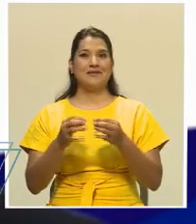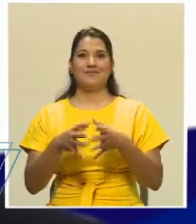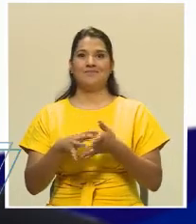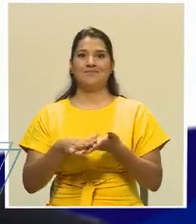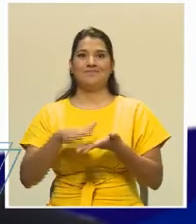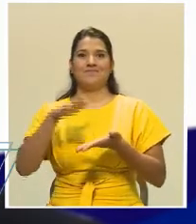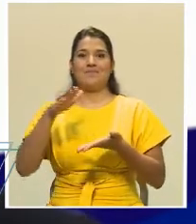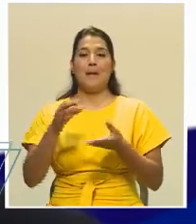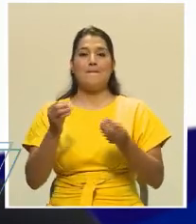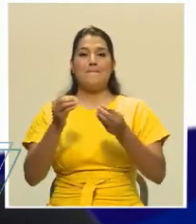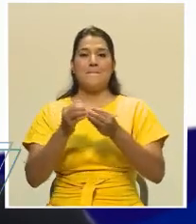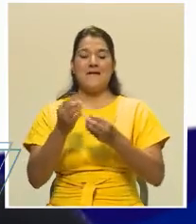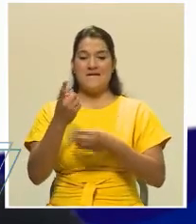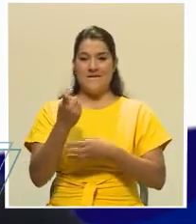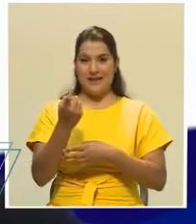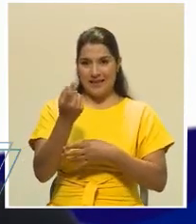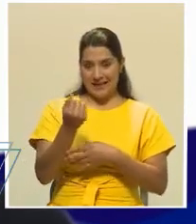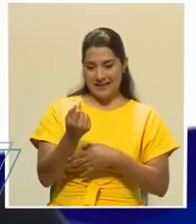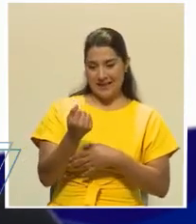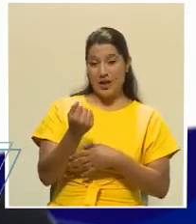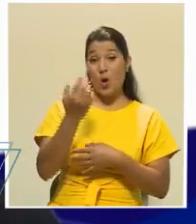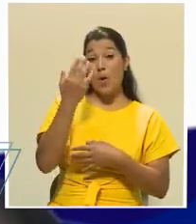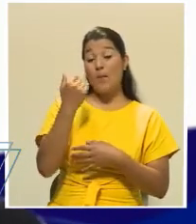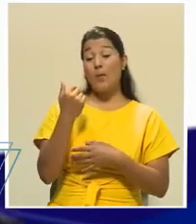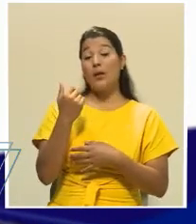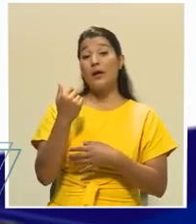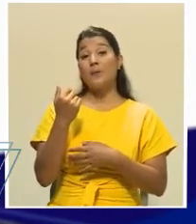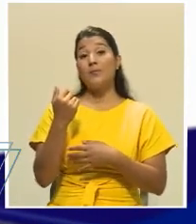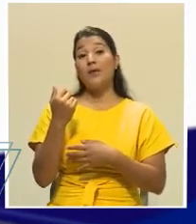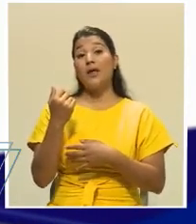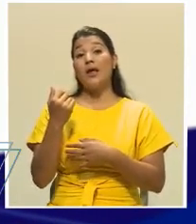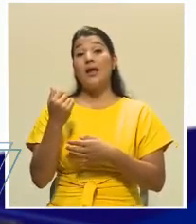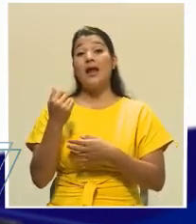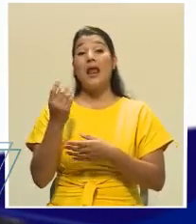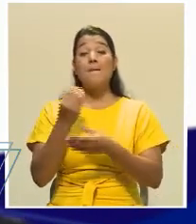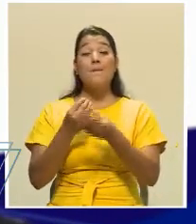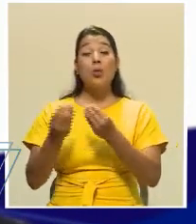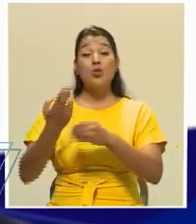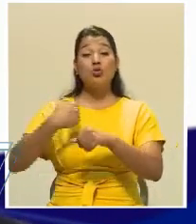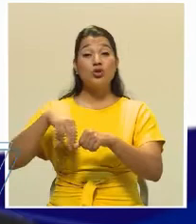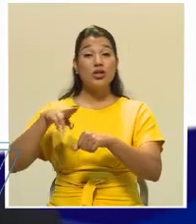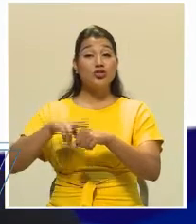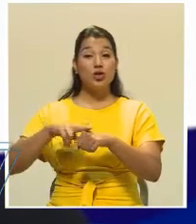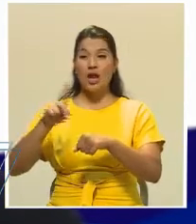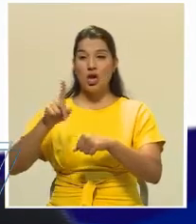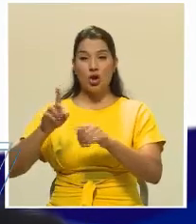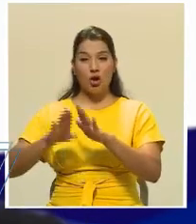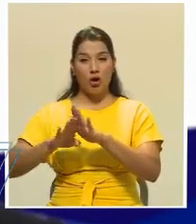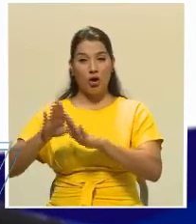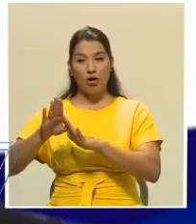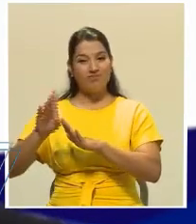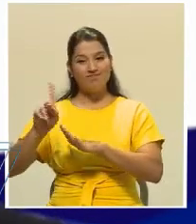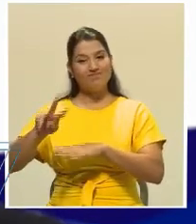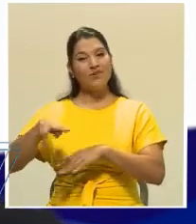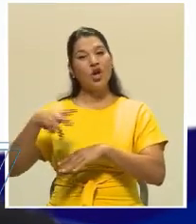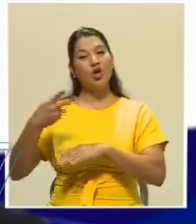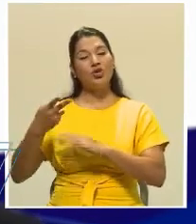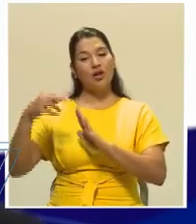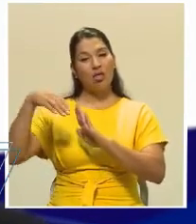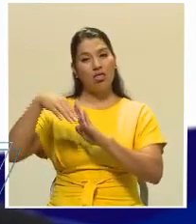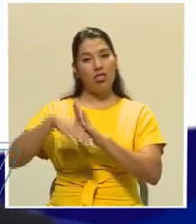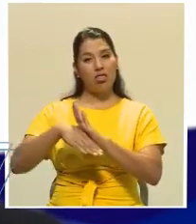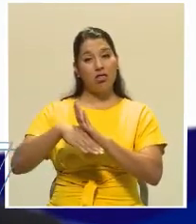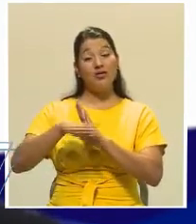un 3,6%, la producción nacional va a decrecer en un 5%. Entonces eso viene a profundizar más